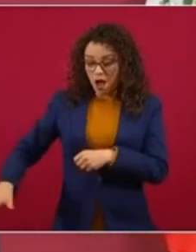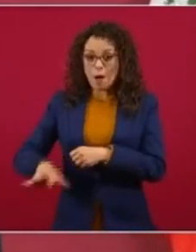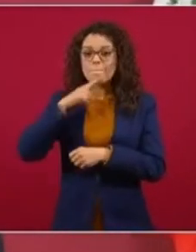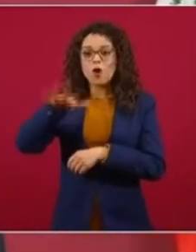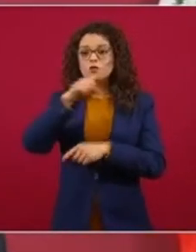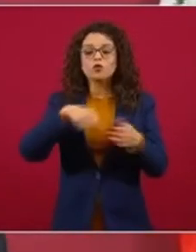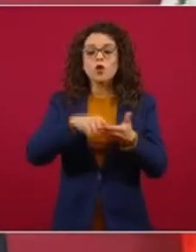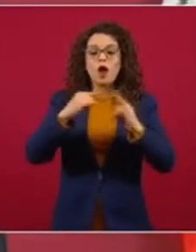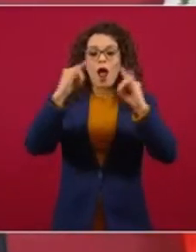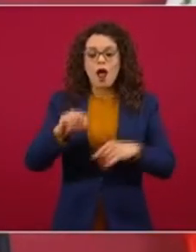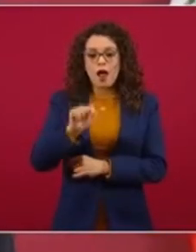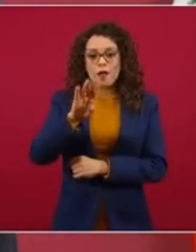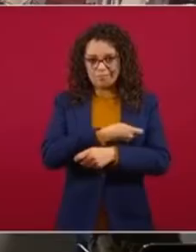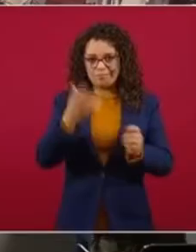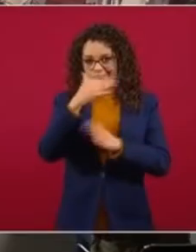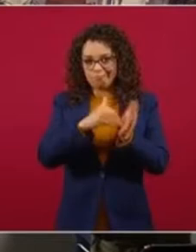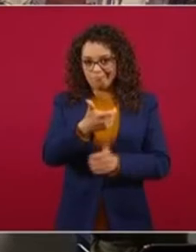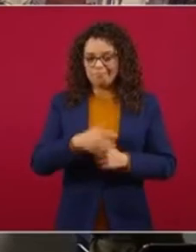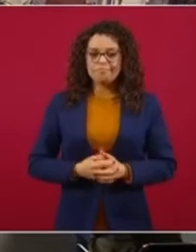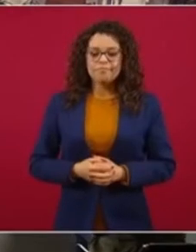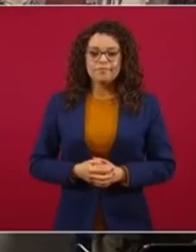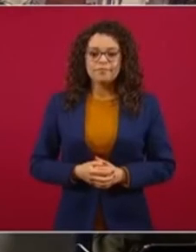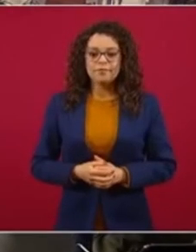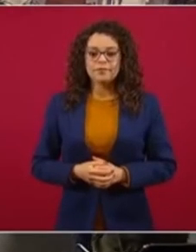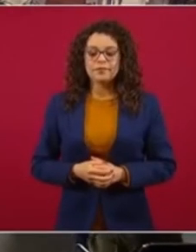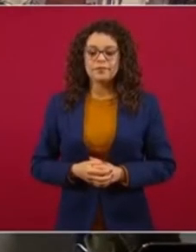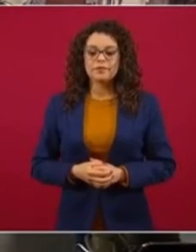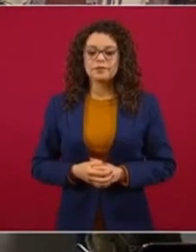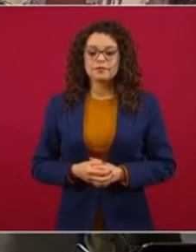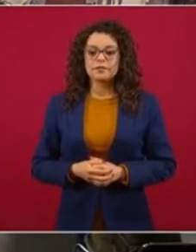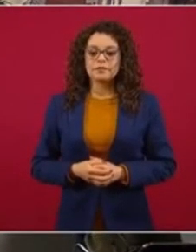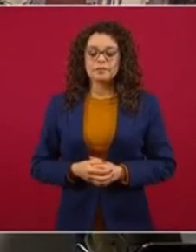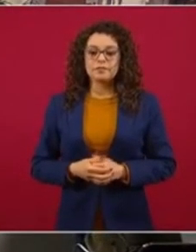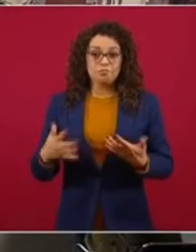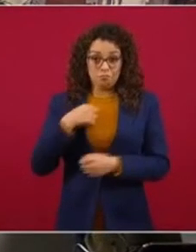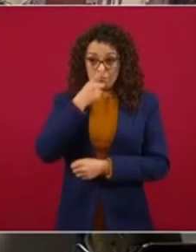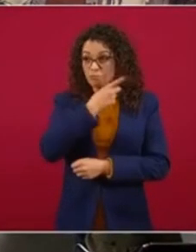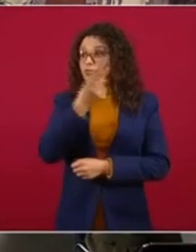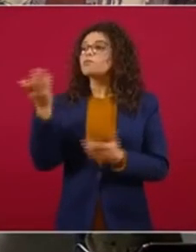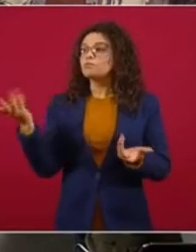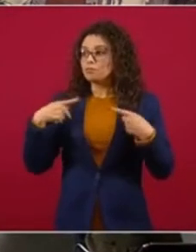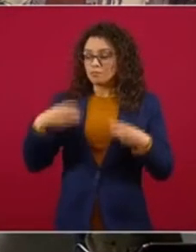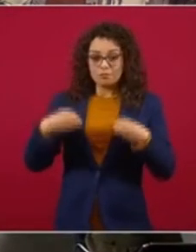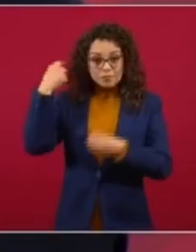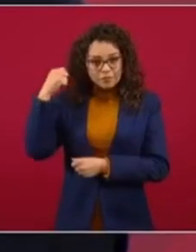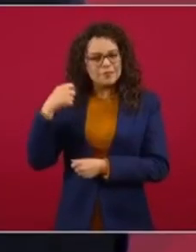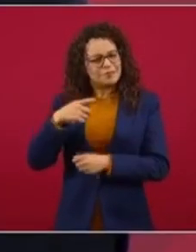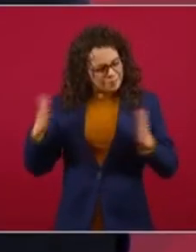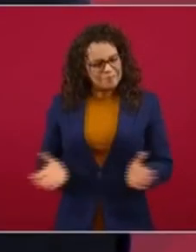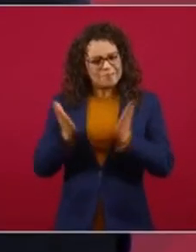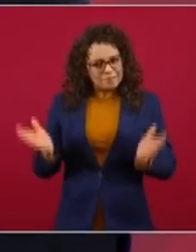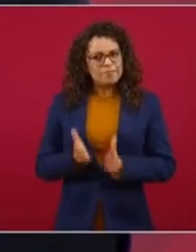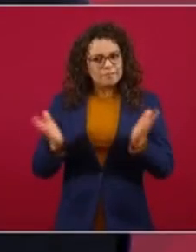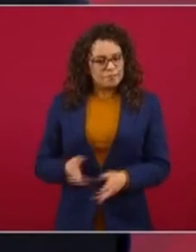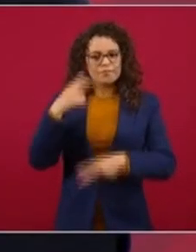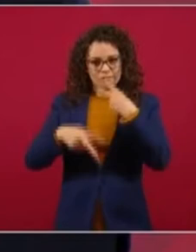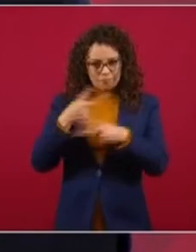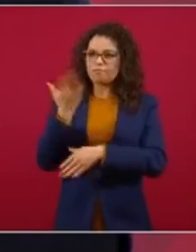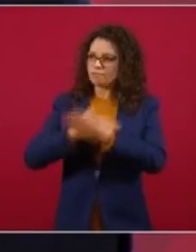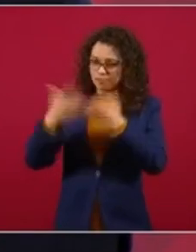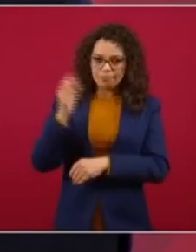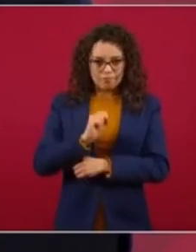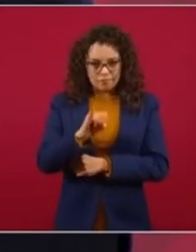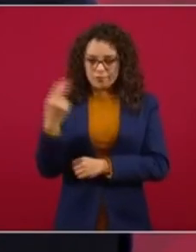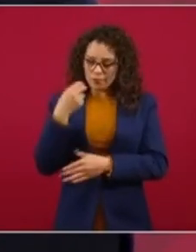con familiares que tengan casas en partes altas. Entonces, ¿qué les mando a decir a mis paisanos? Que ánimo, hay que salir adelante. Hay